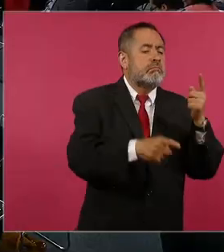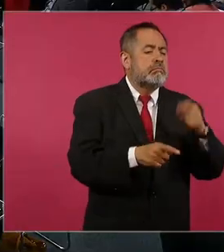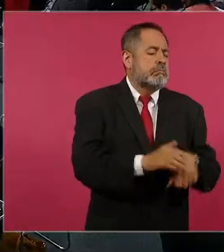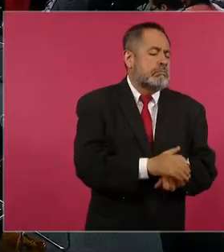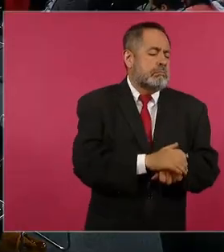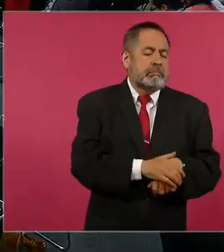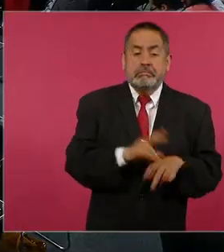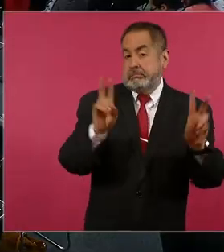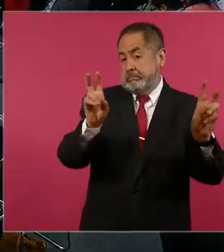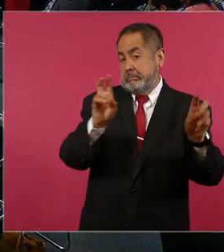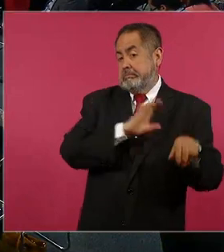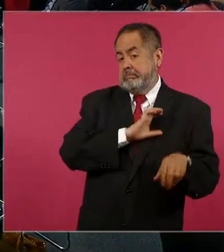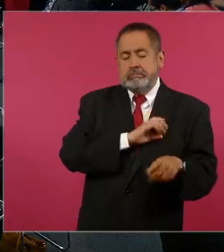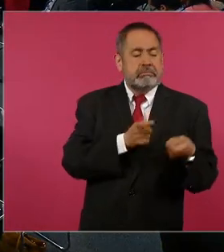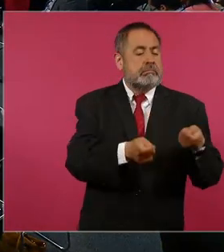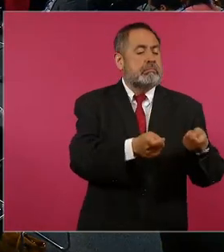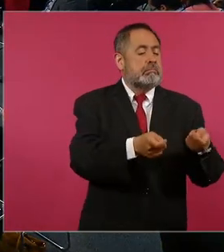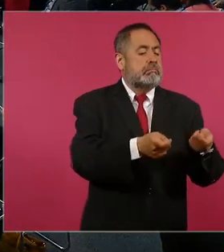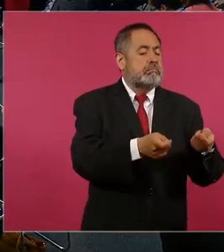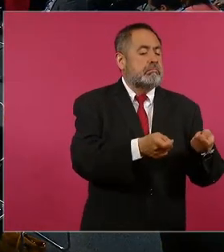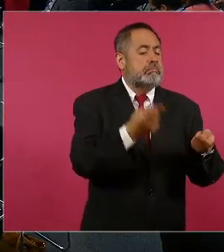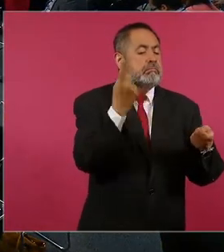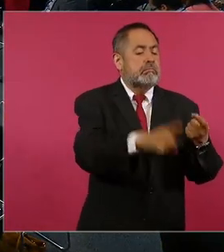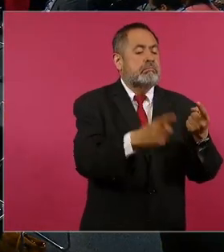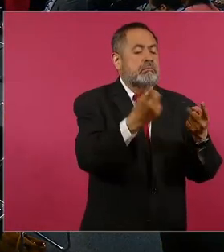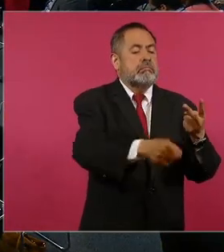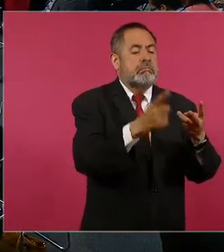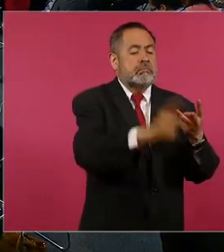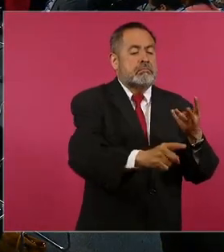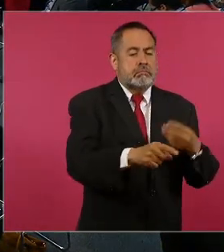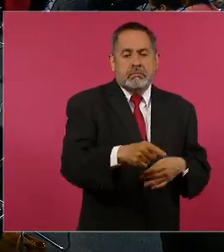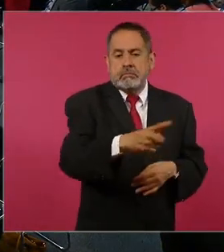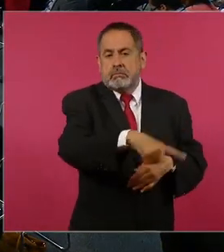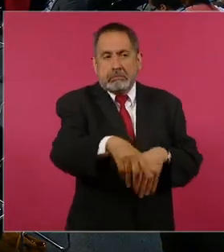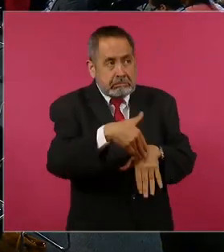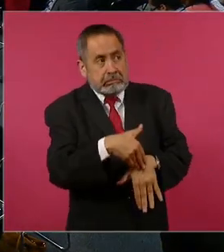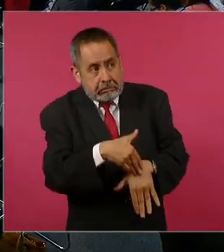amigos, entre comillas, de potentados,